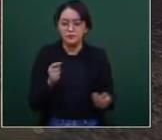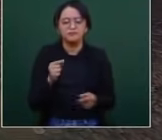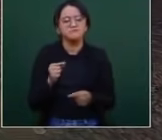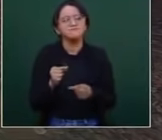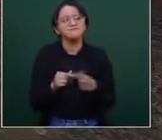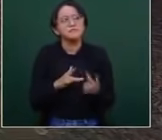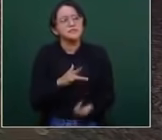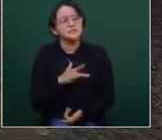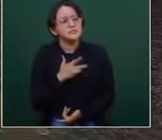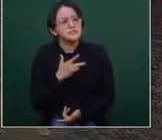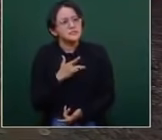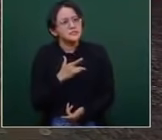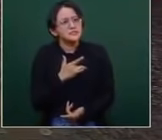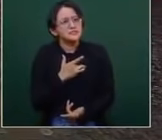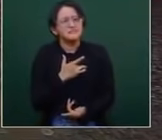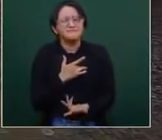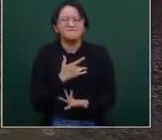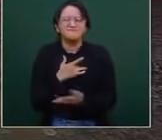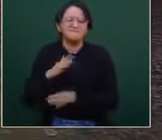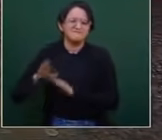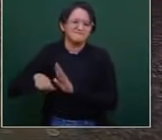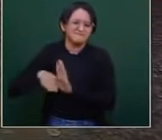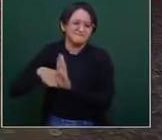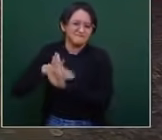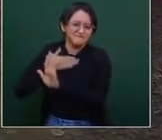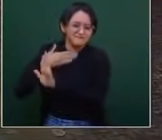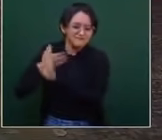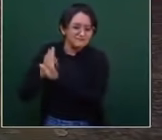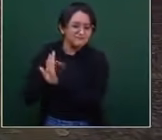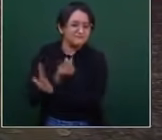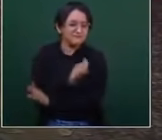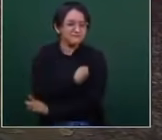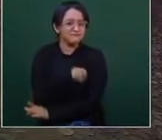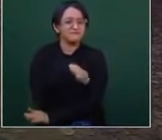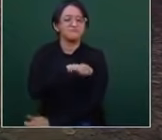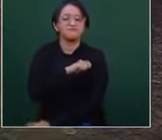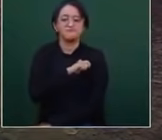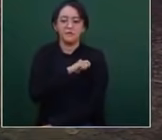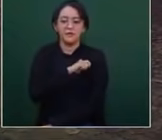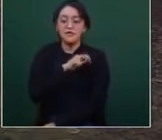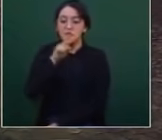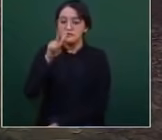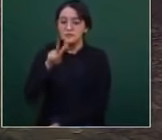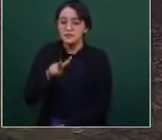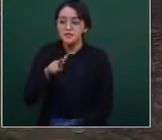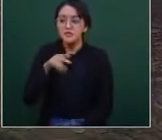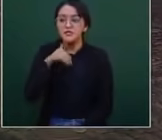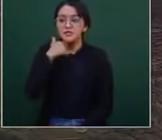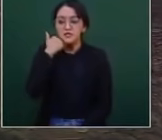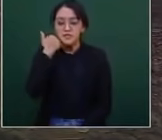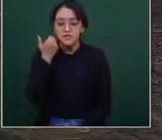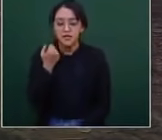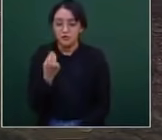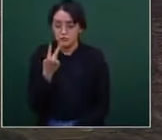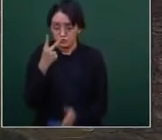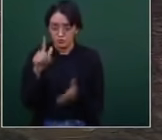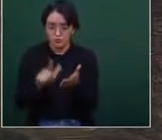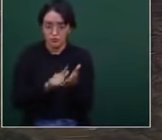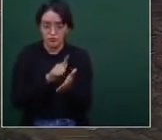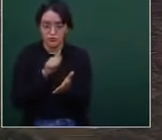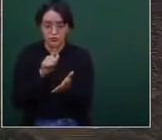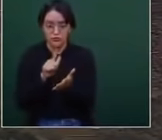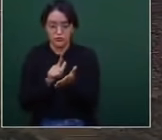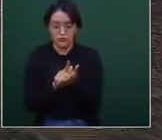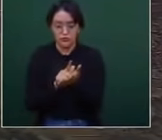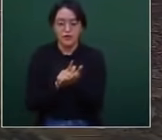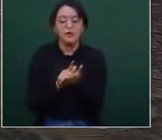un sentimiento antiespañol que condujo a la aprobación de dos leyes de expulsión